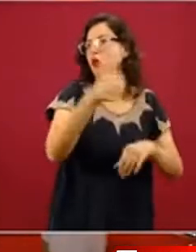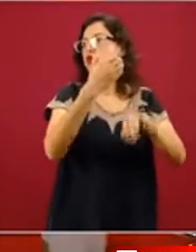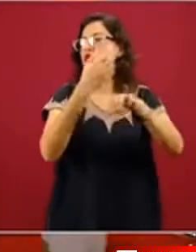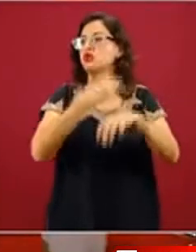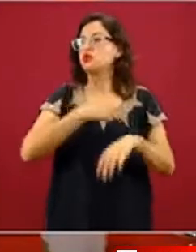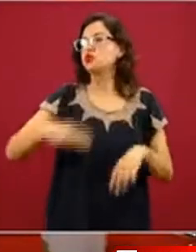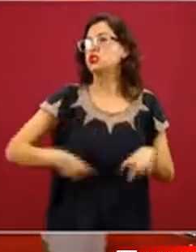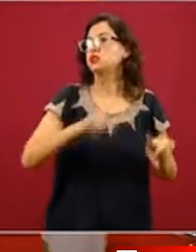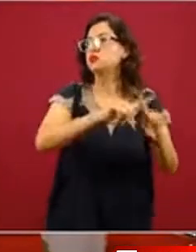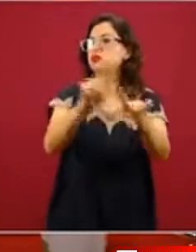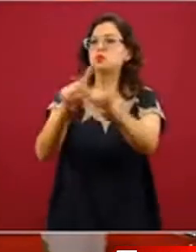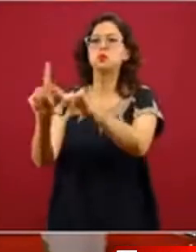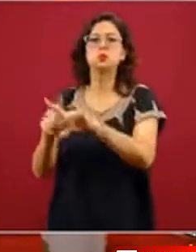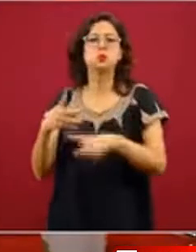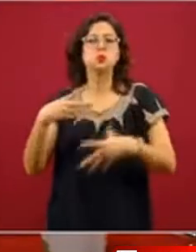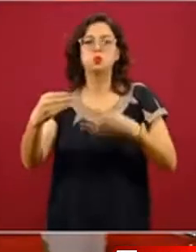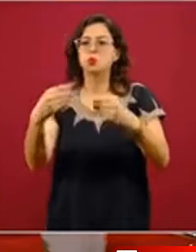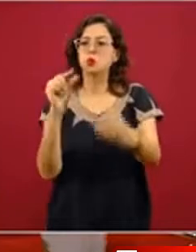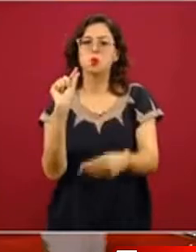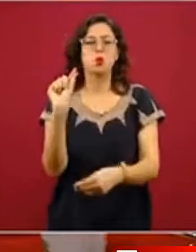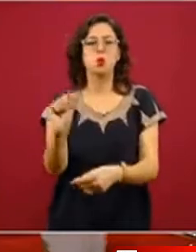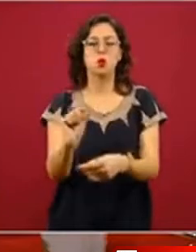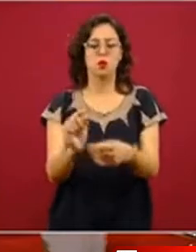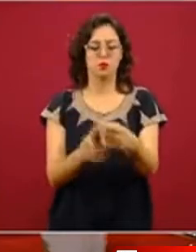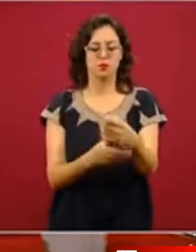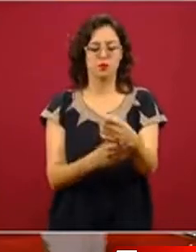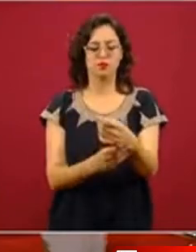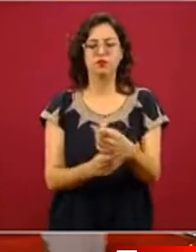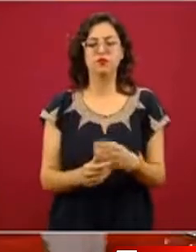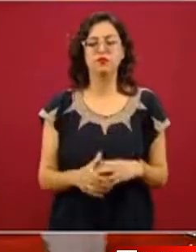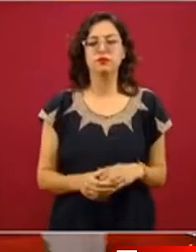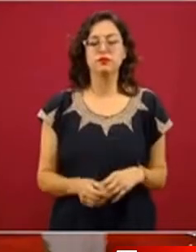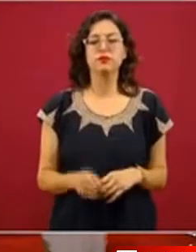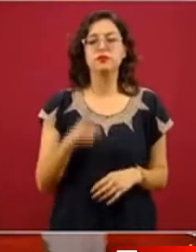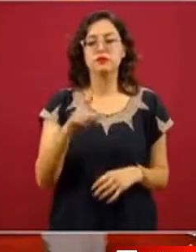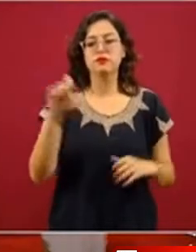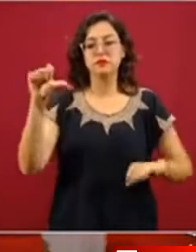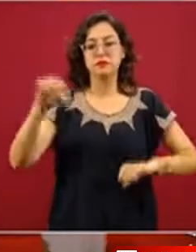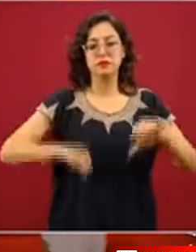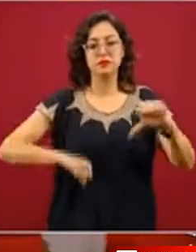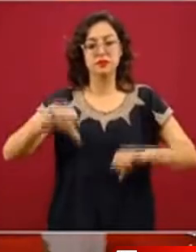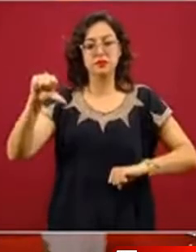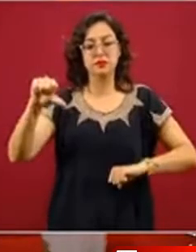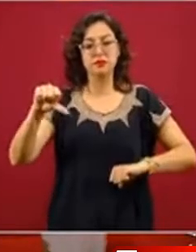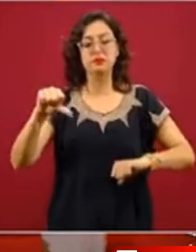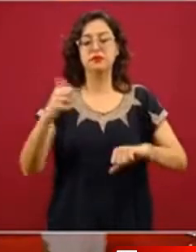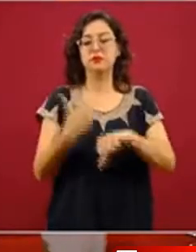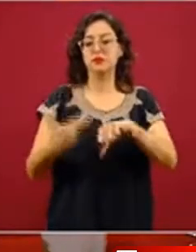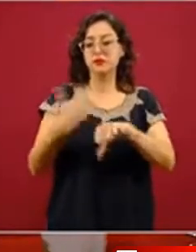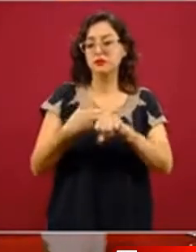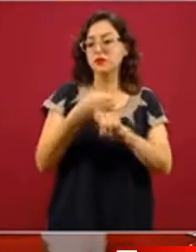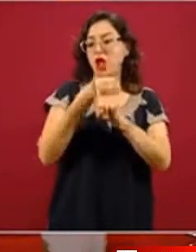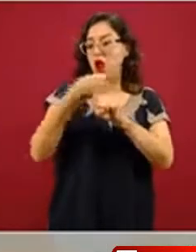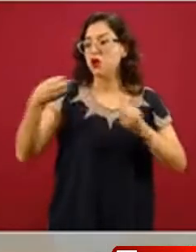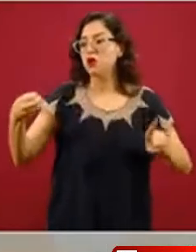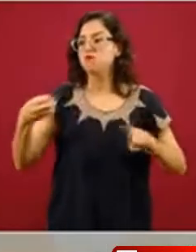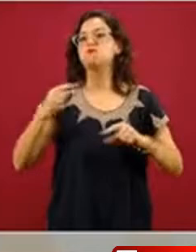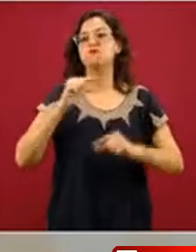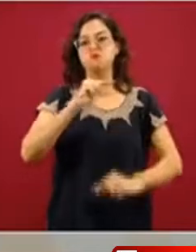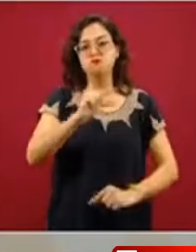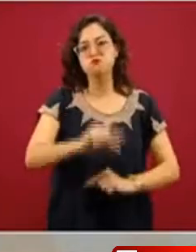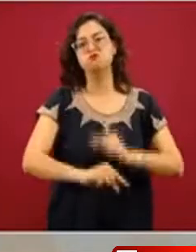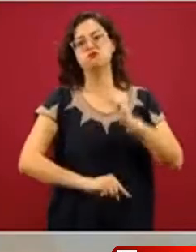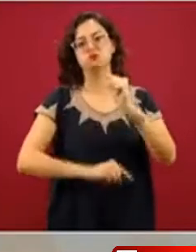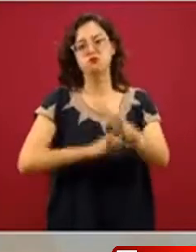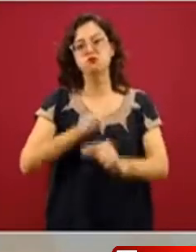en una transmisión muy baja. Ejemplos de esta actividad y de cómo se organiza el país con